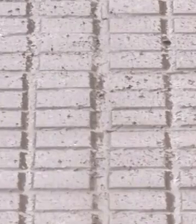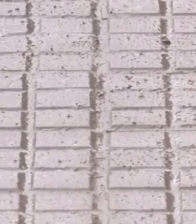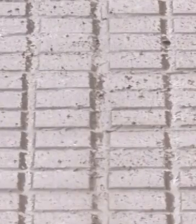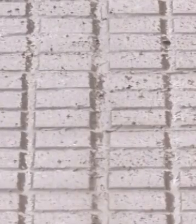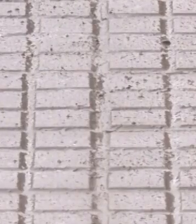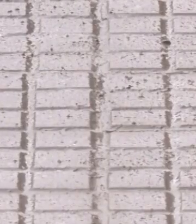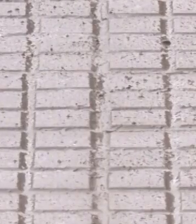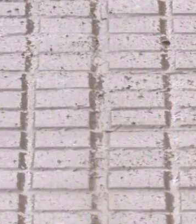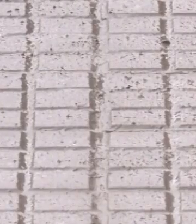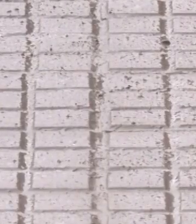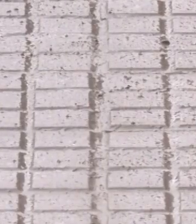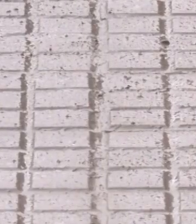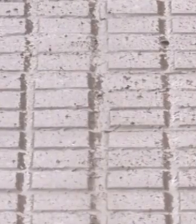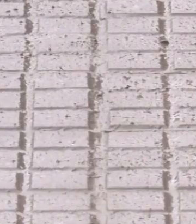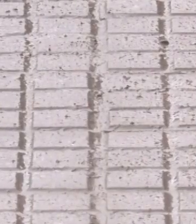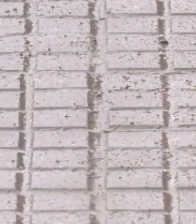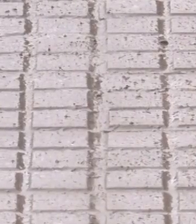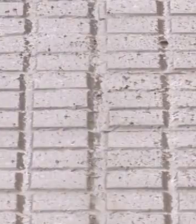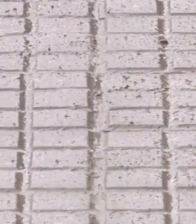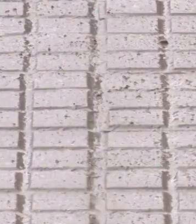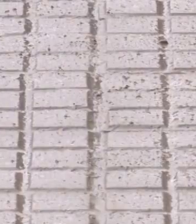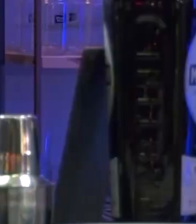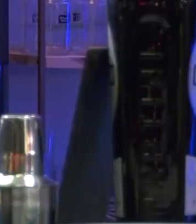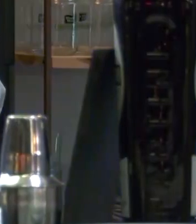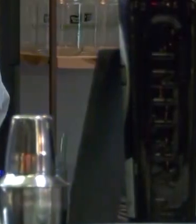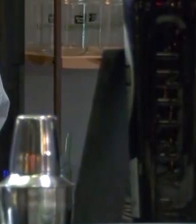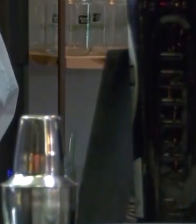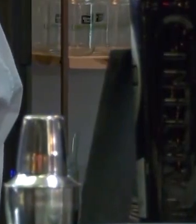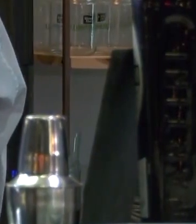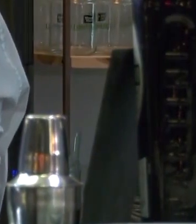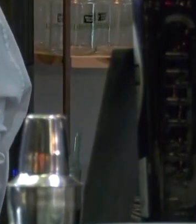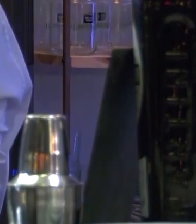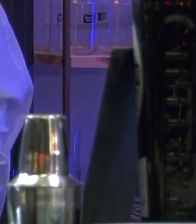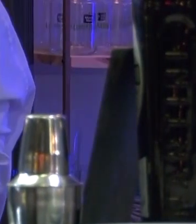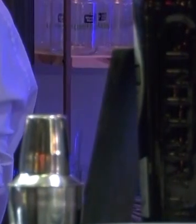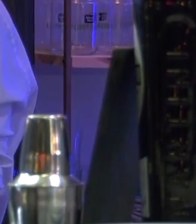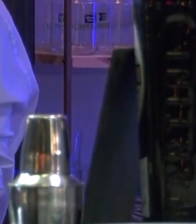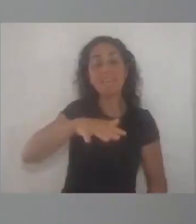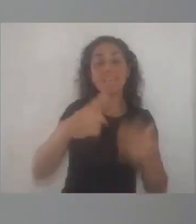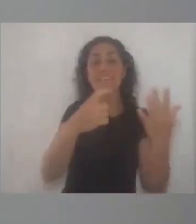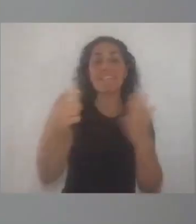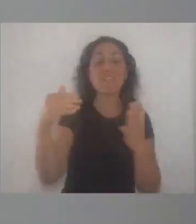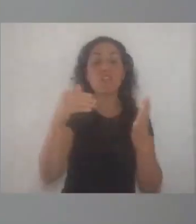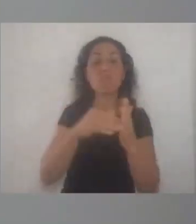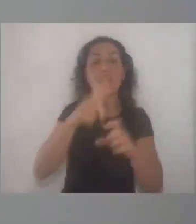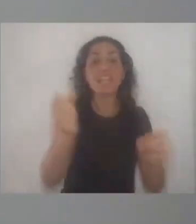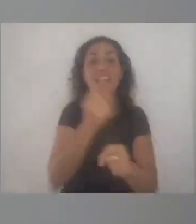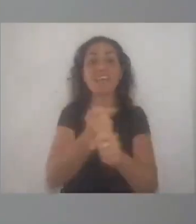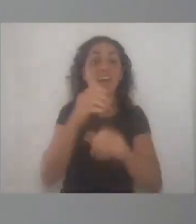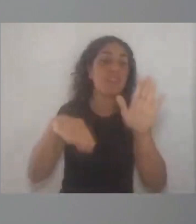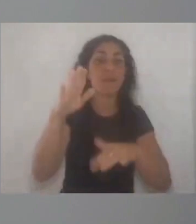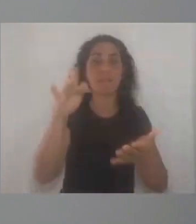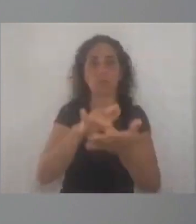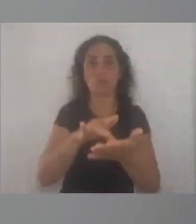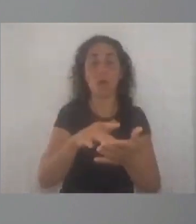superándose los 600.000 trabajadores y liderando la creación de empleo a nivel nacional prácticamente entre mayo